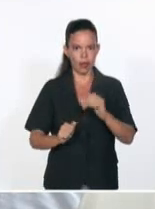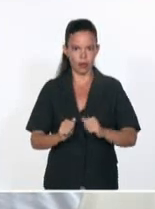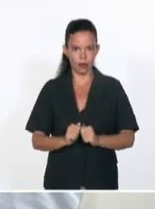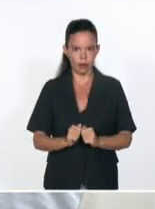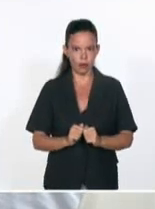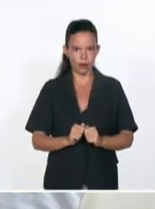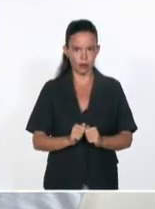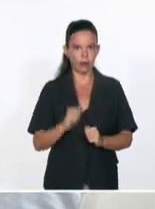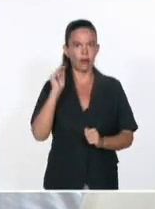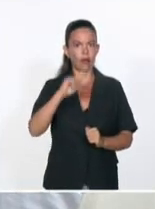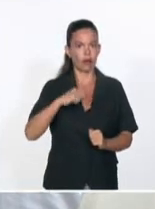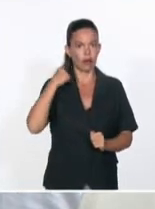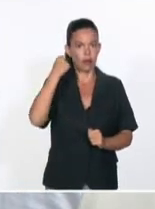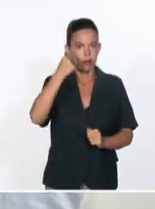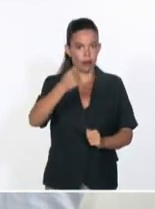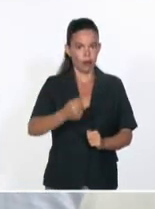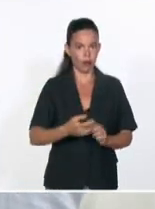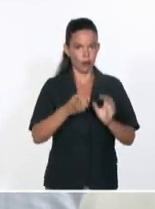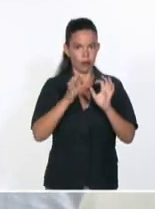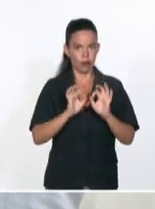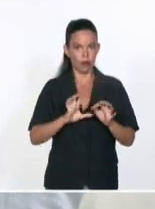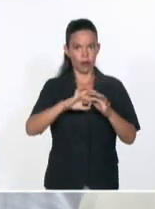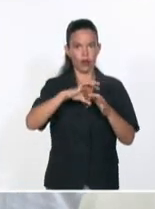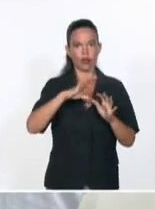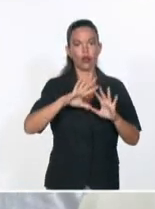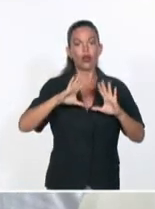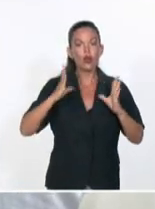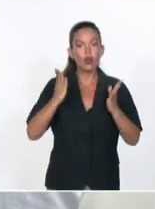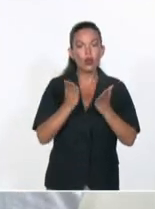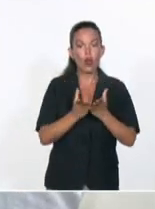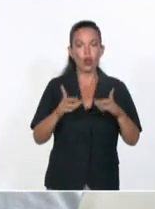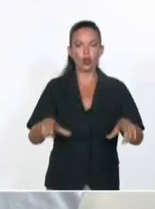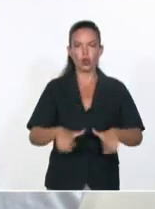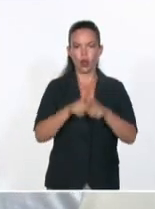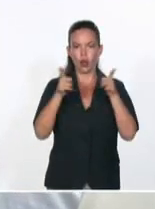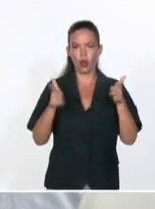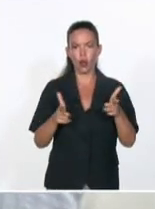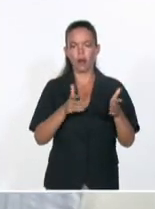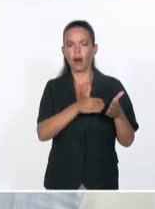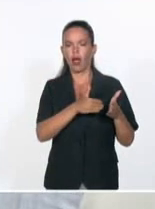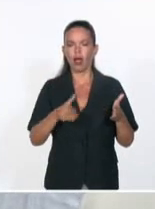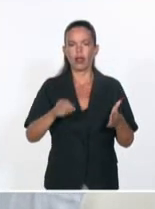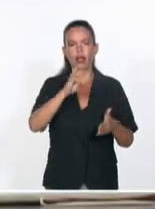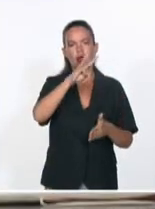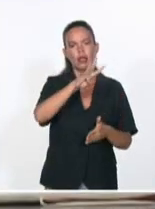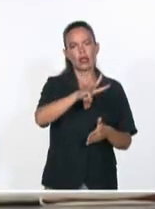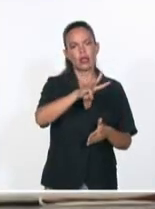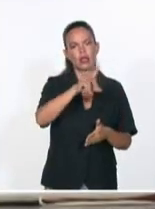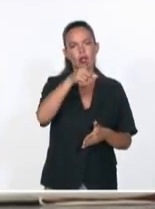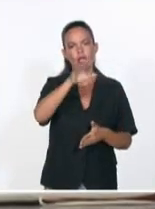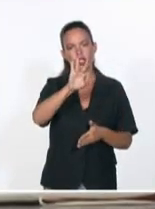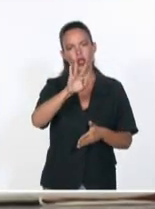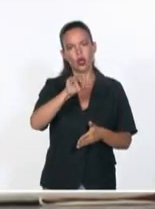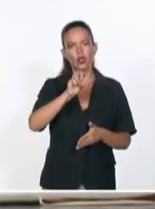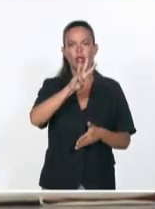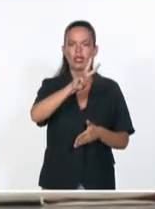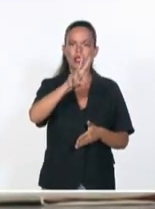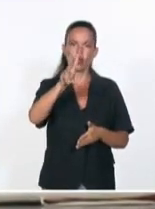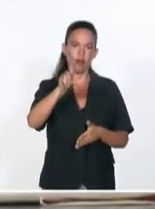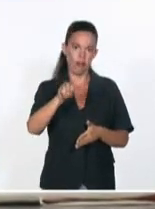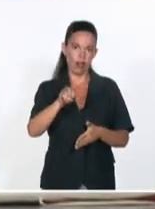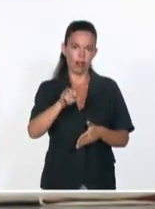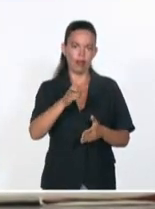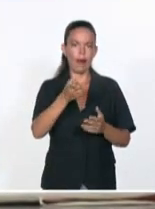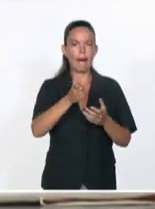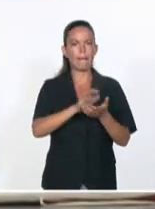por encima de, en el horario pico llega a alcanzar hasta 318, 320 megavatios. El presidente Díaz-Canel, al